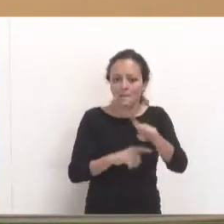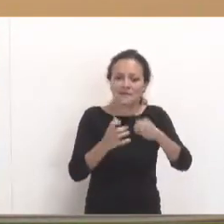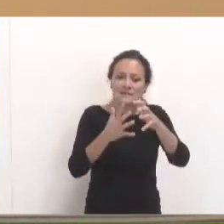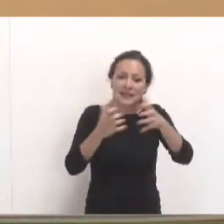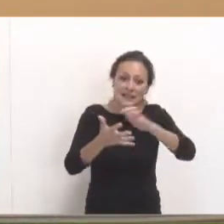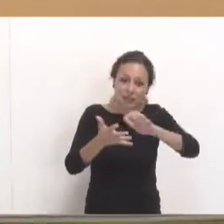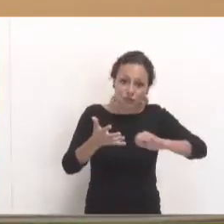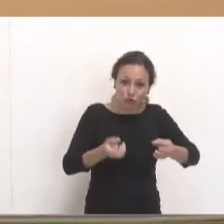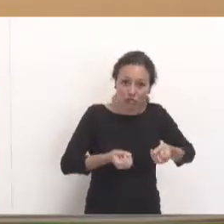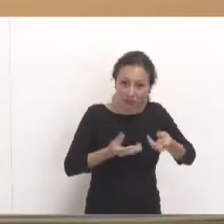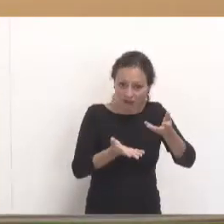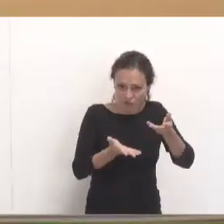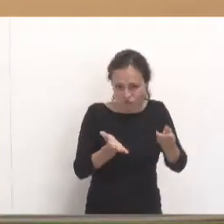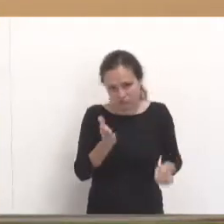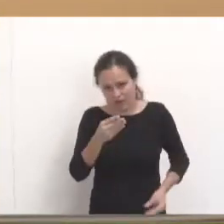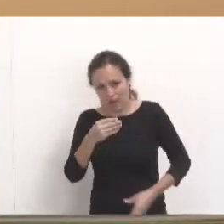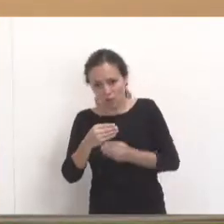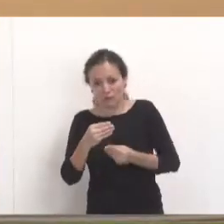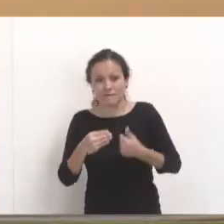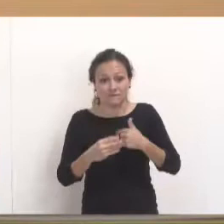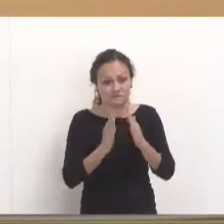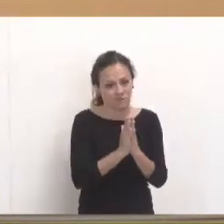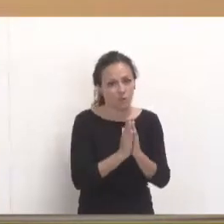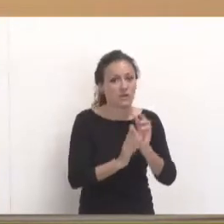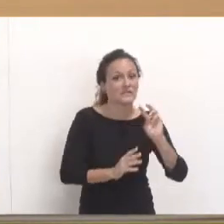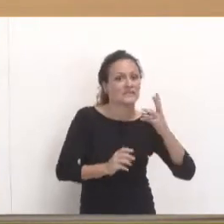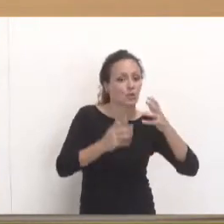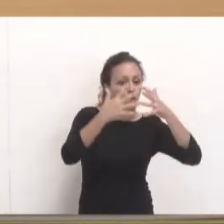A mí lo único sí me gustaría en el segundo párrafo hacer